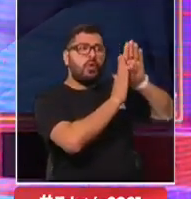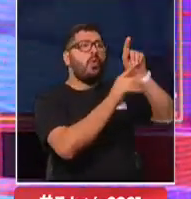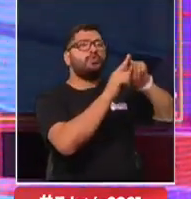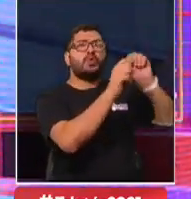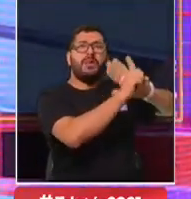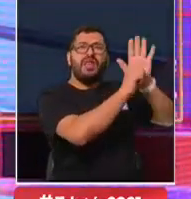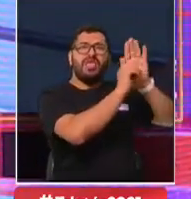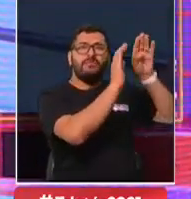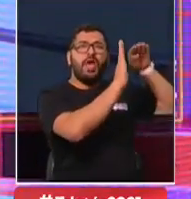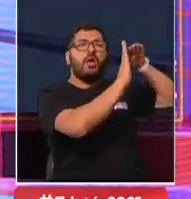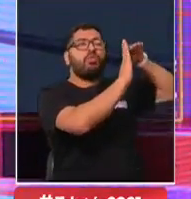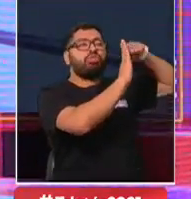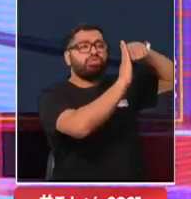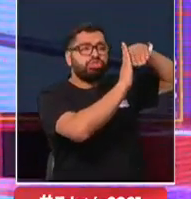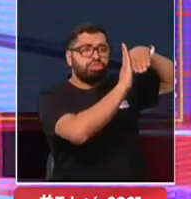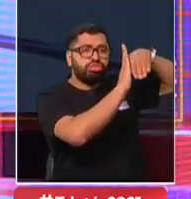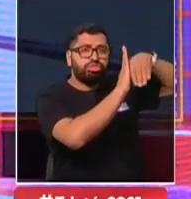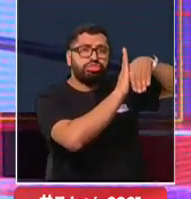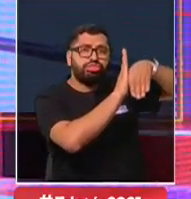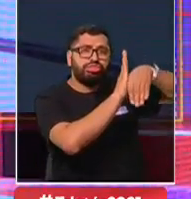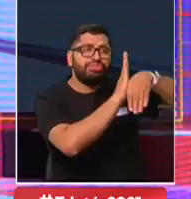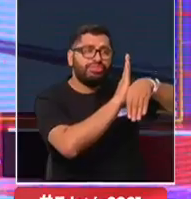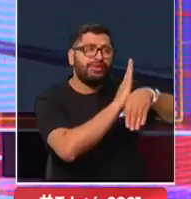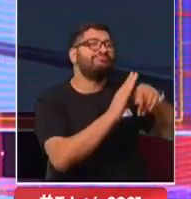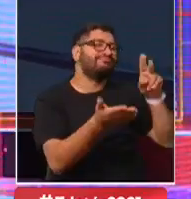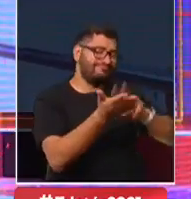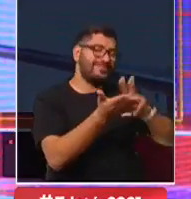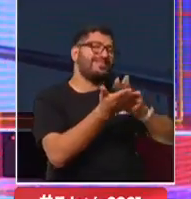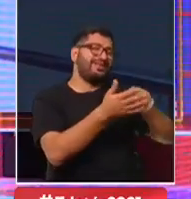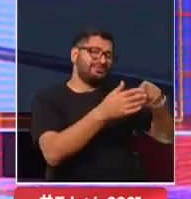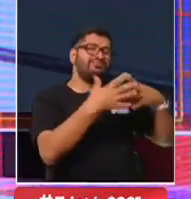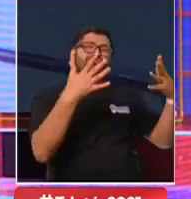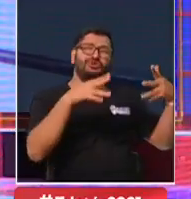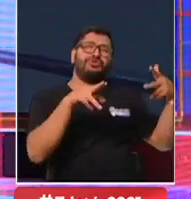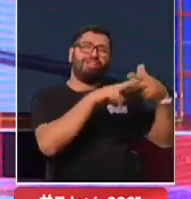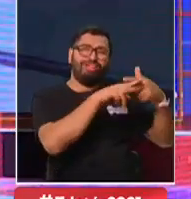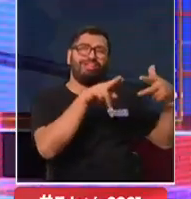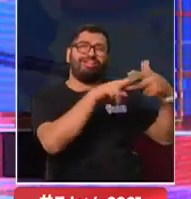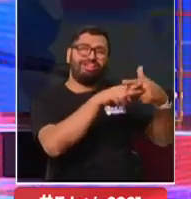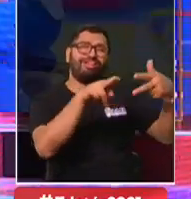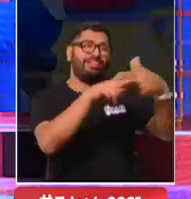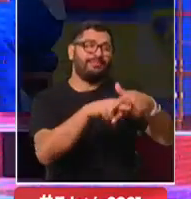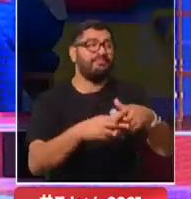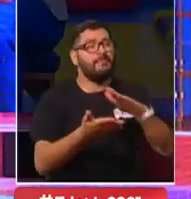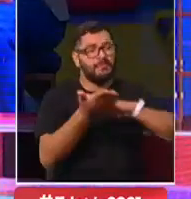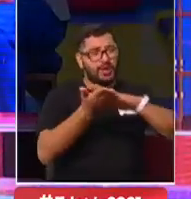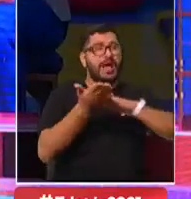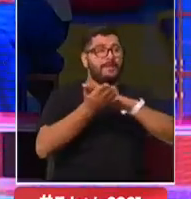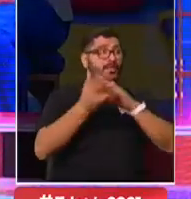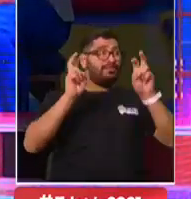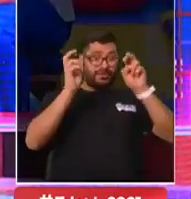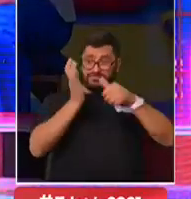hecho, frenó bastante. Sacar la licencia,